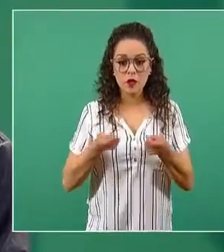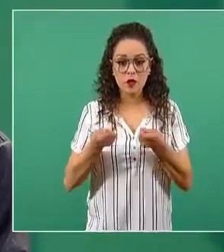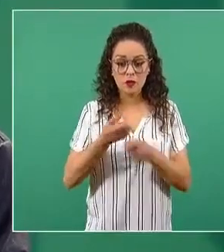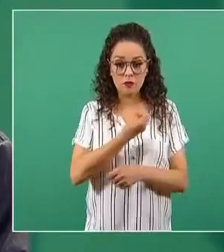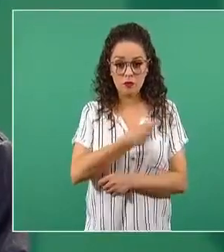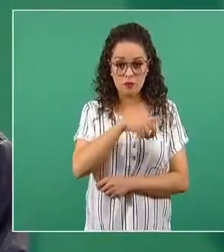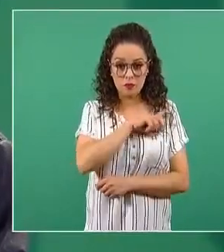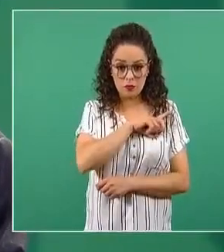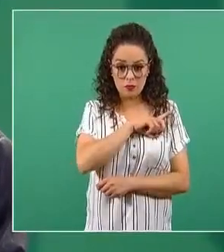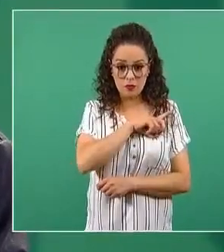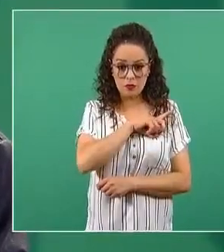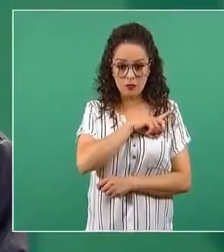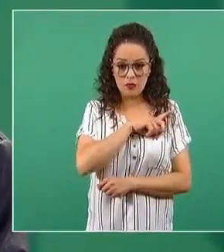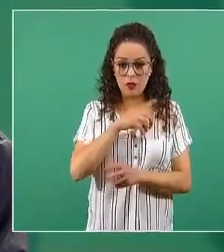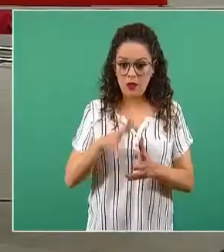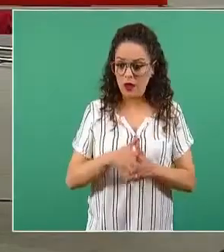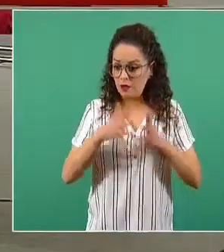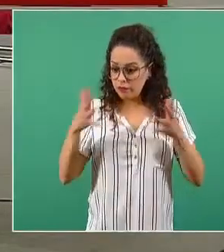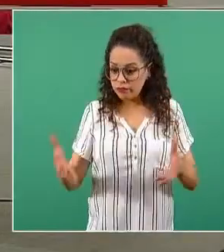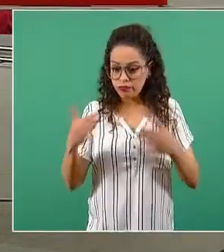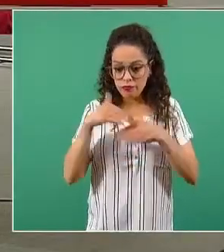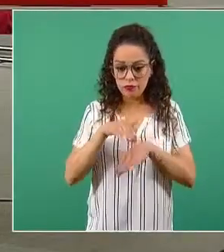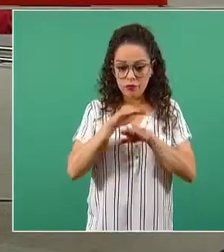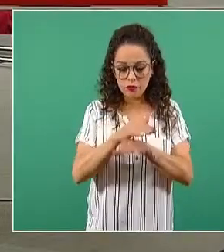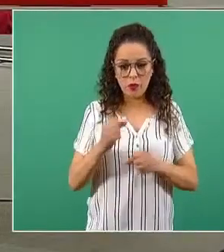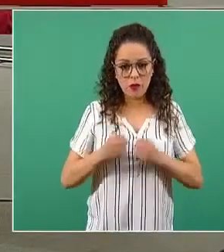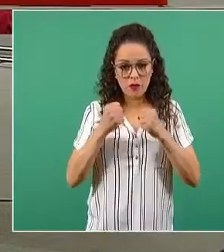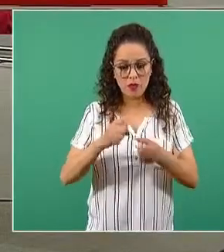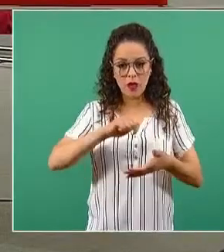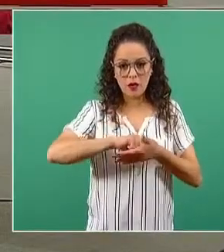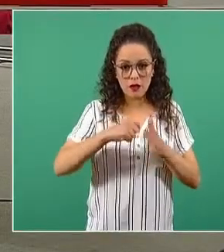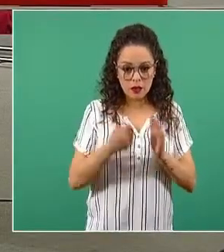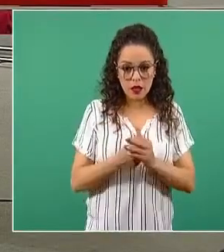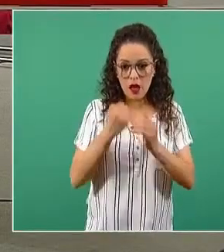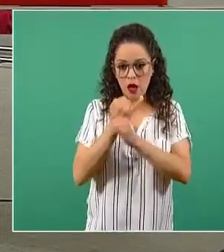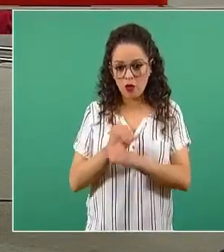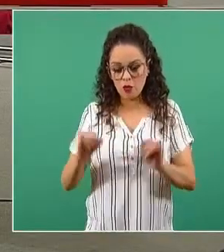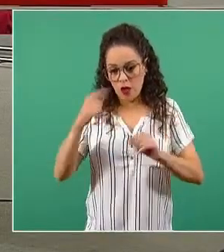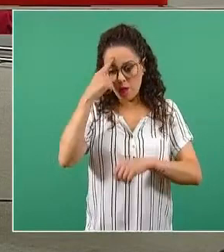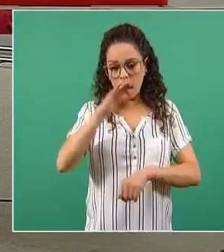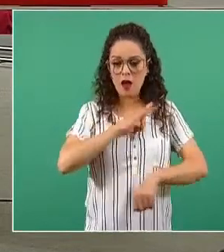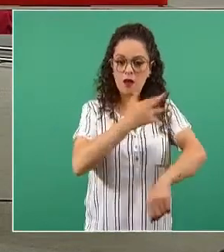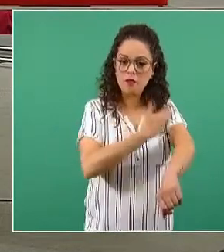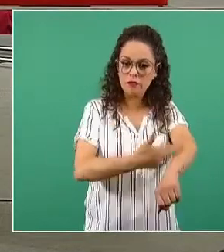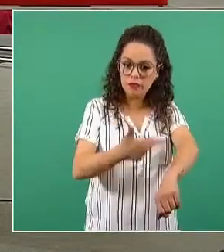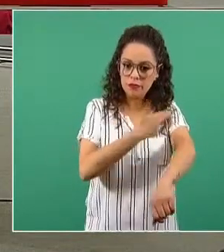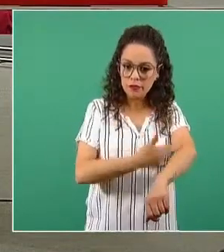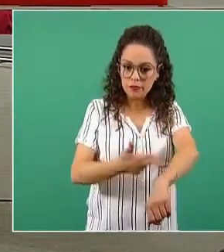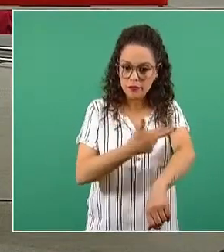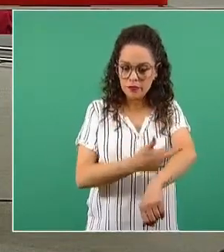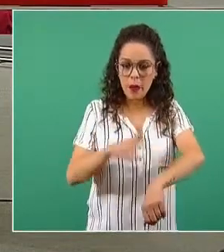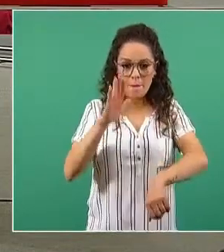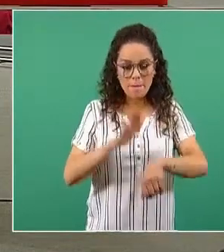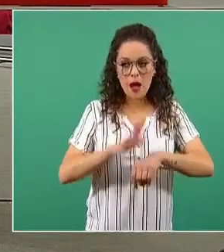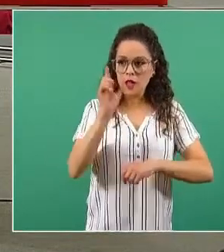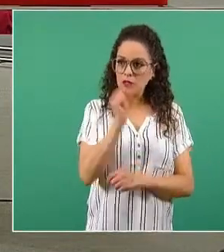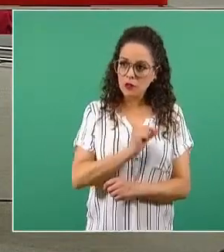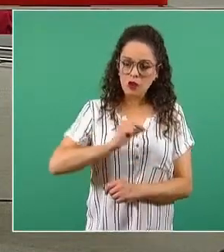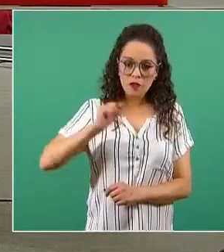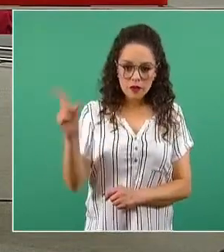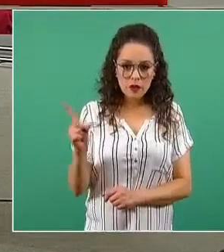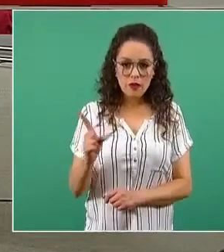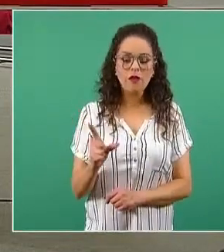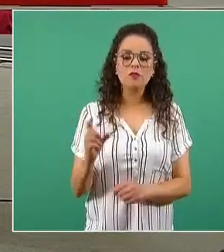sanitaria robusta técnicamente, con autonomía técnica y de gestión, y que fuera cada vez más profesional,